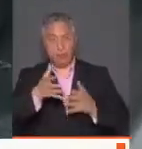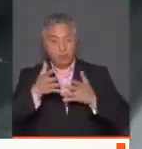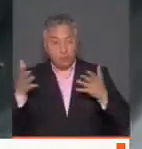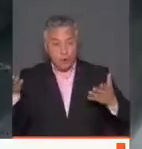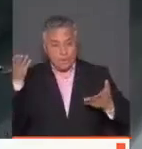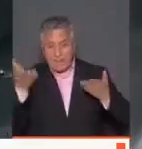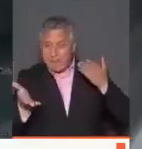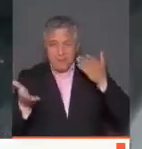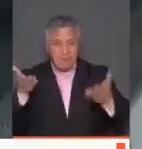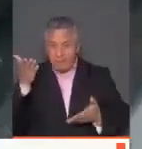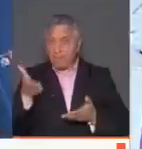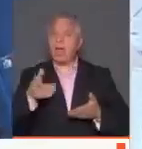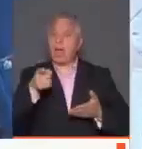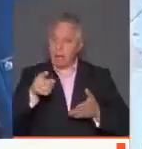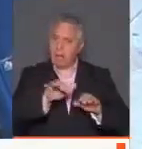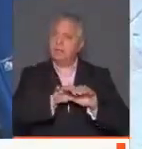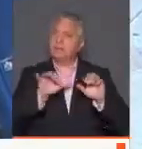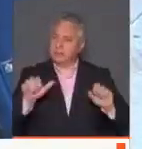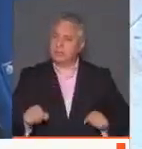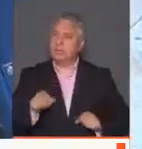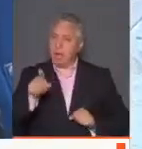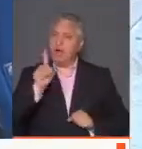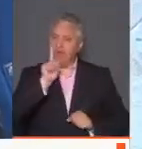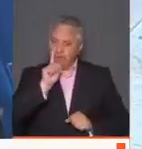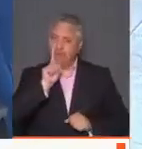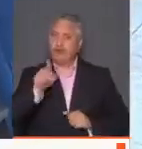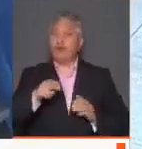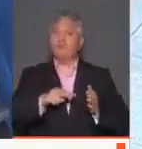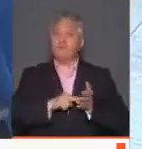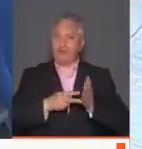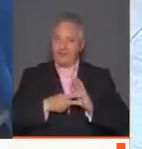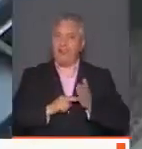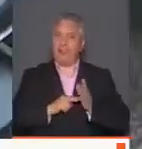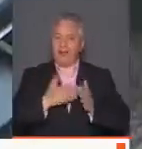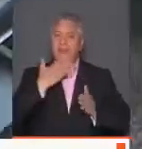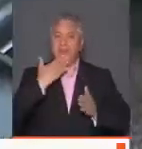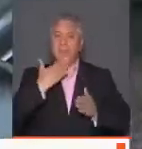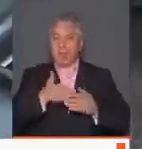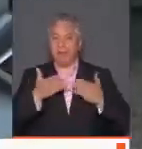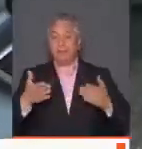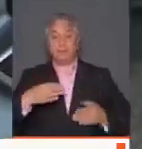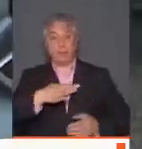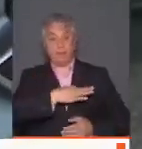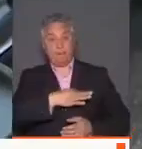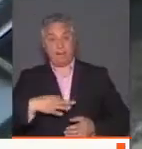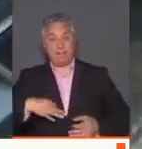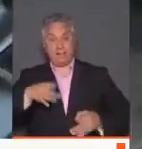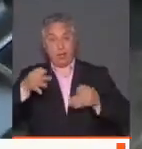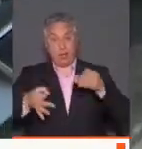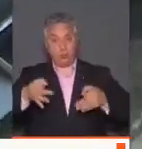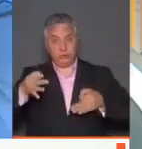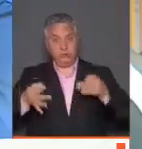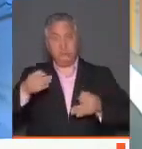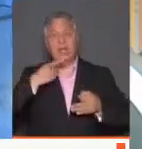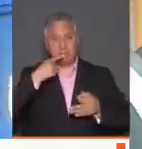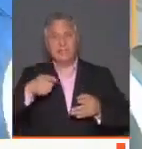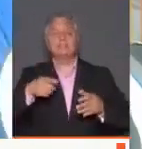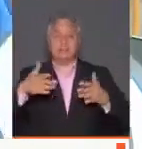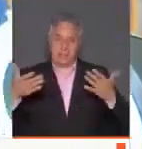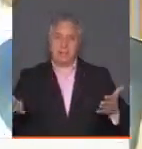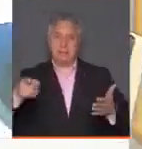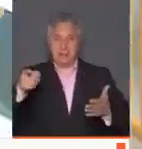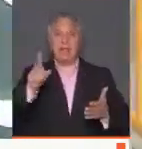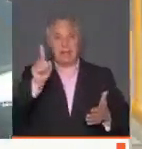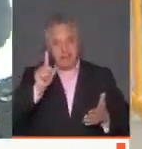presenta algunos problemas que también se extienden a regiones. Según la ministra de Justicia, ampliar los días de atención, incluyendo los sábados,